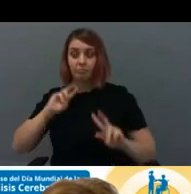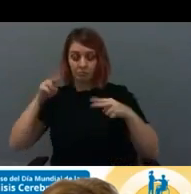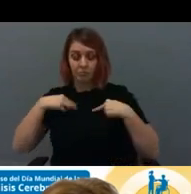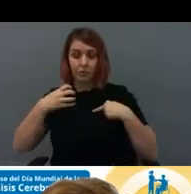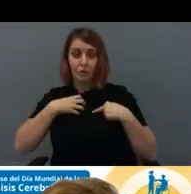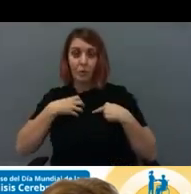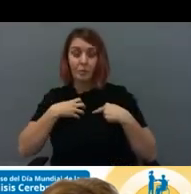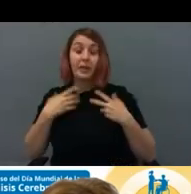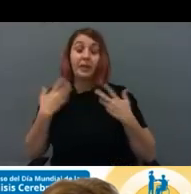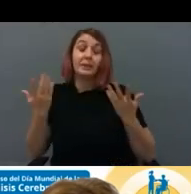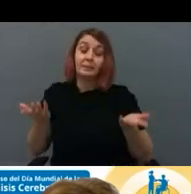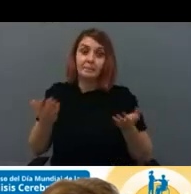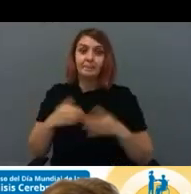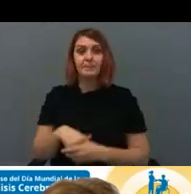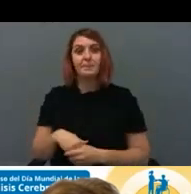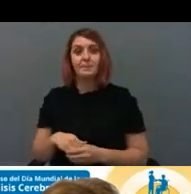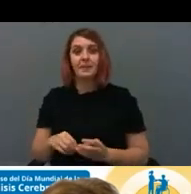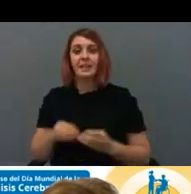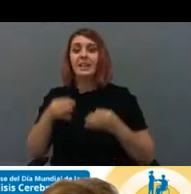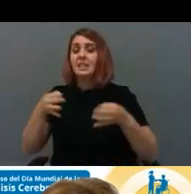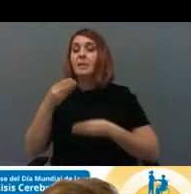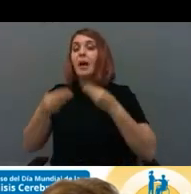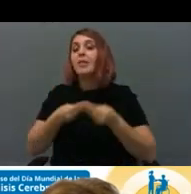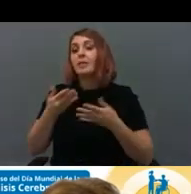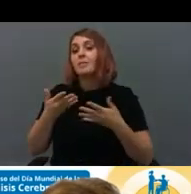y creo que siempre lo hacemos